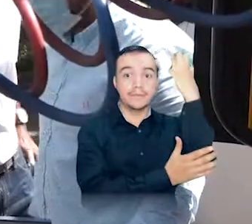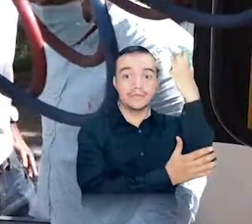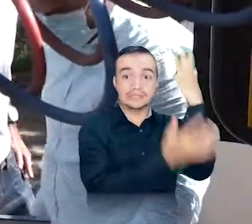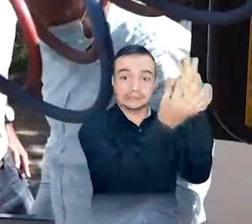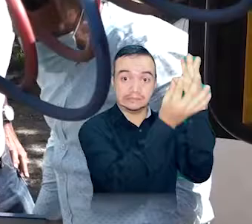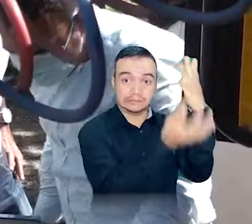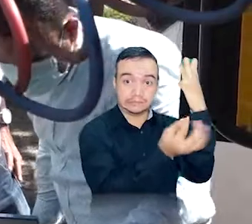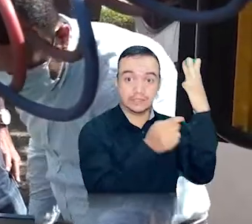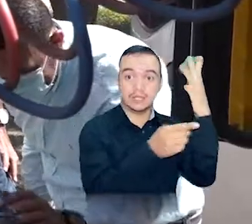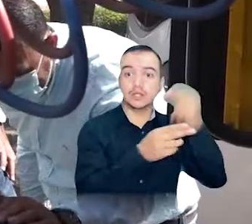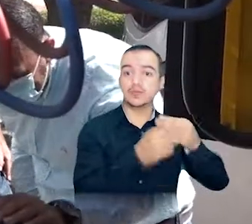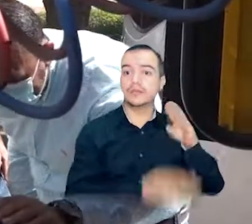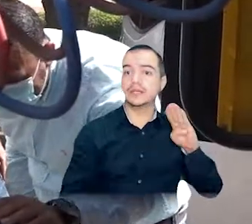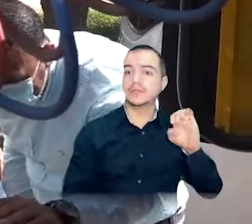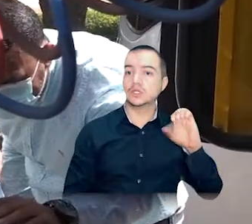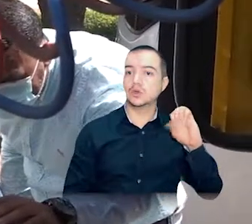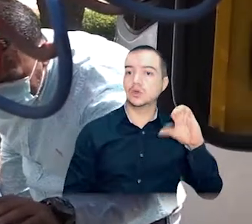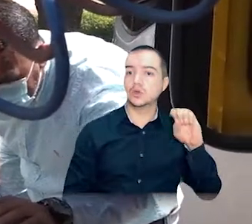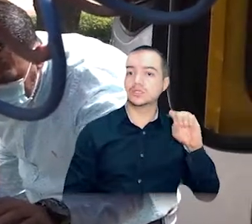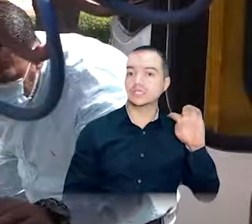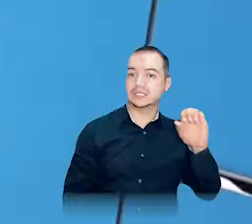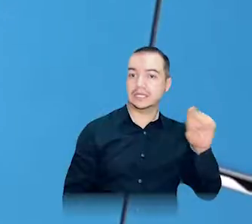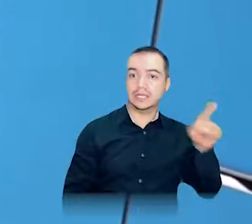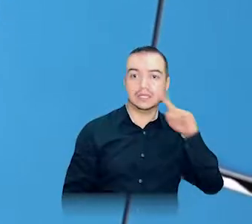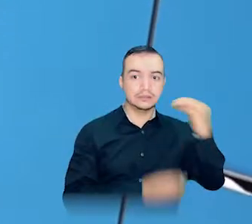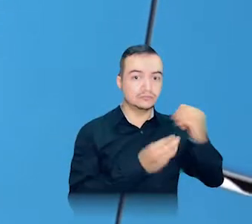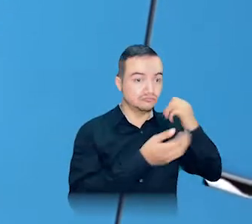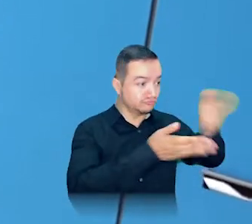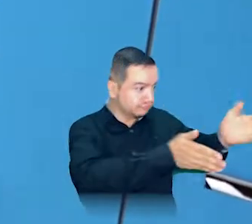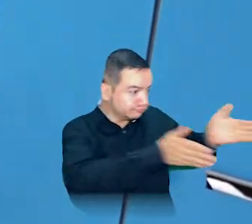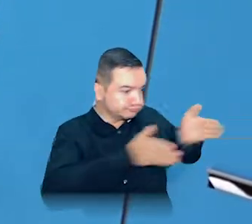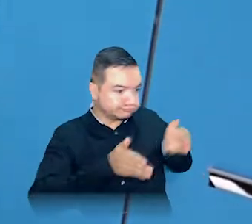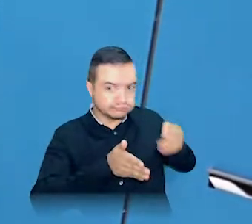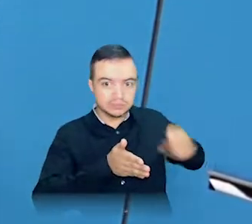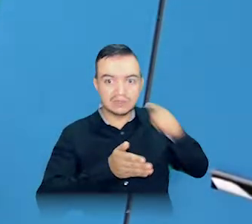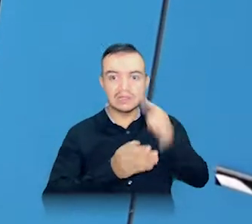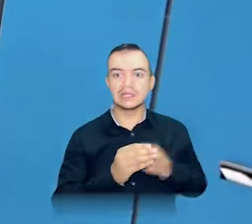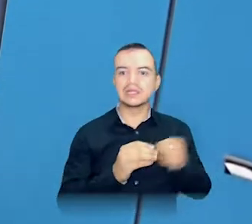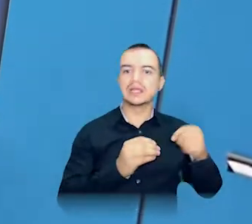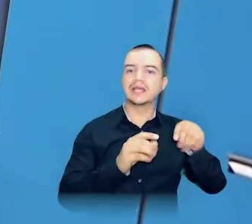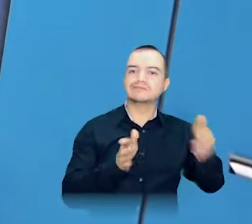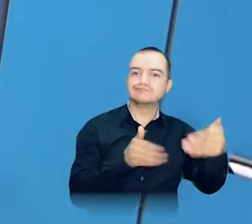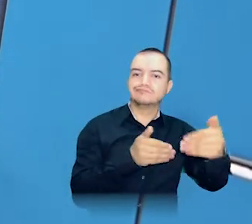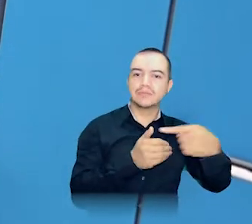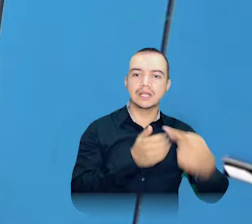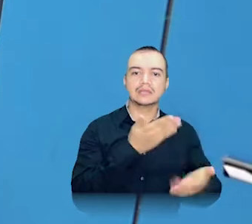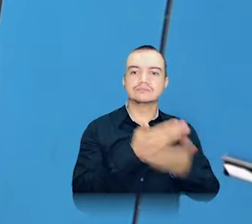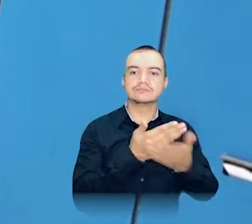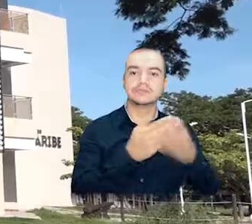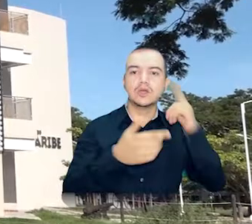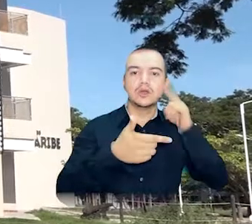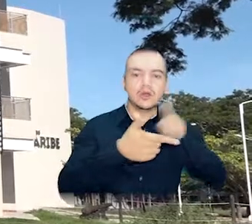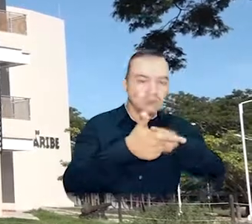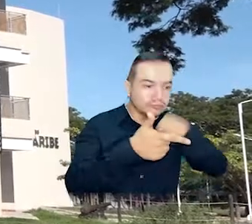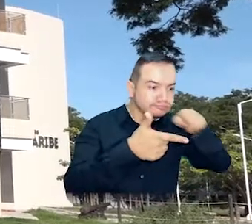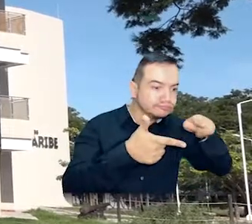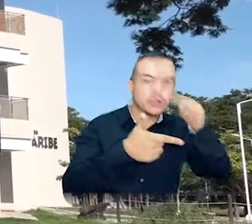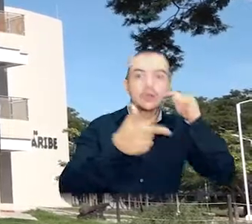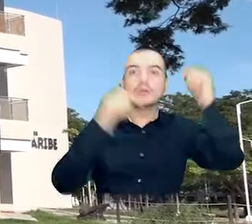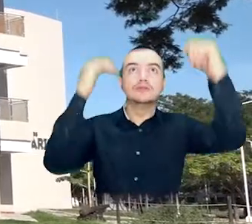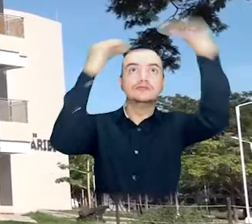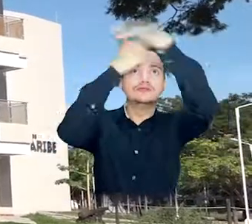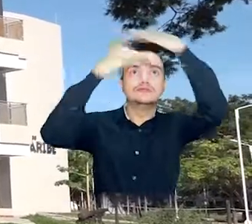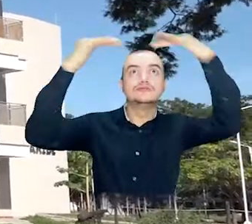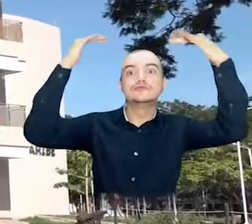Biocosta oficializaron la entrega de un equipo medidor de gases, como parte de una de las iniciativas más innovadoras en sostenibilidad